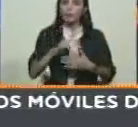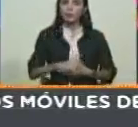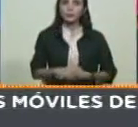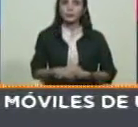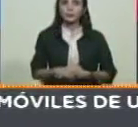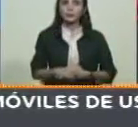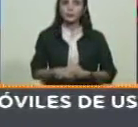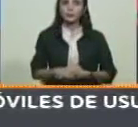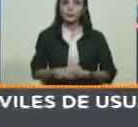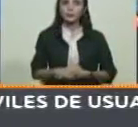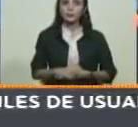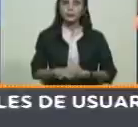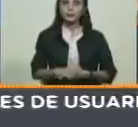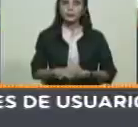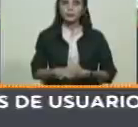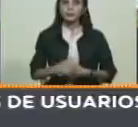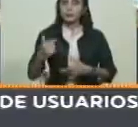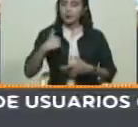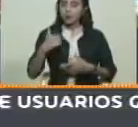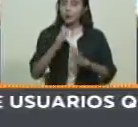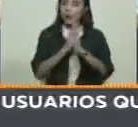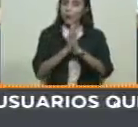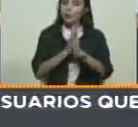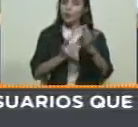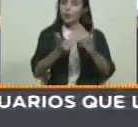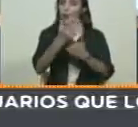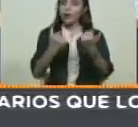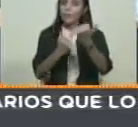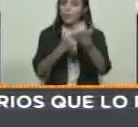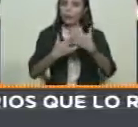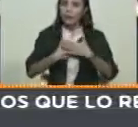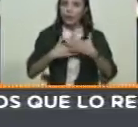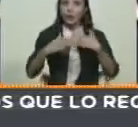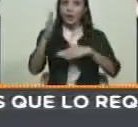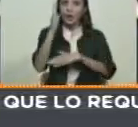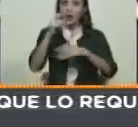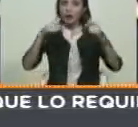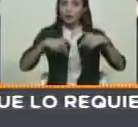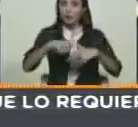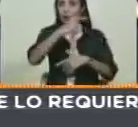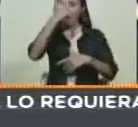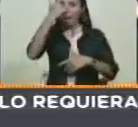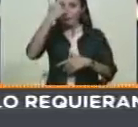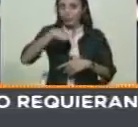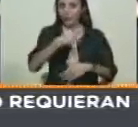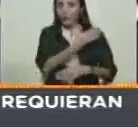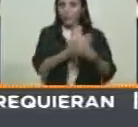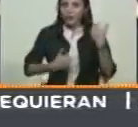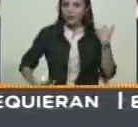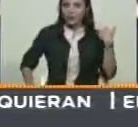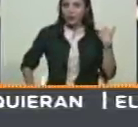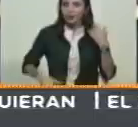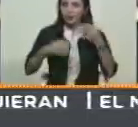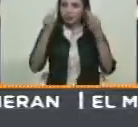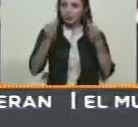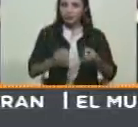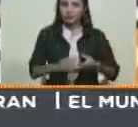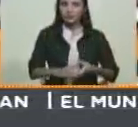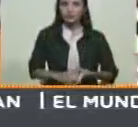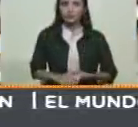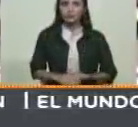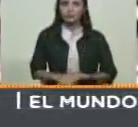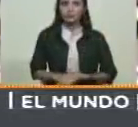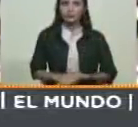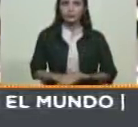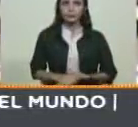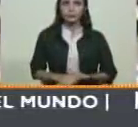estoy sí y vengo a pedirte tu voto estado lara porque soy un presidente maduro soy un presidente pueblo